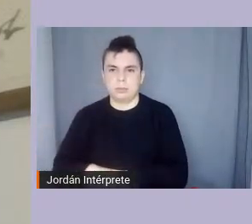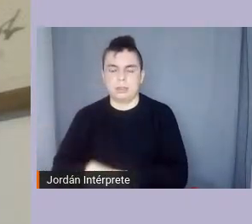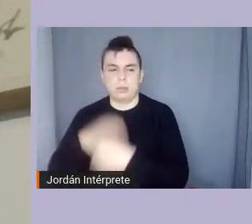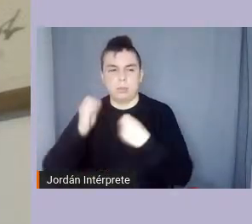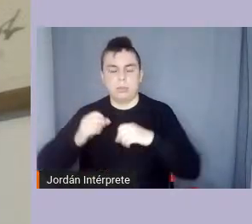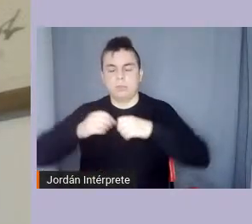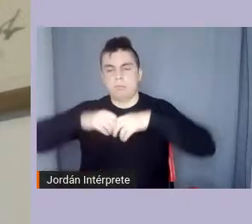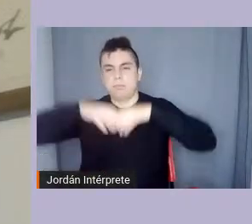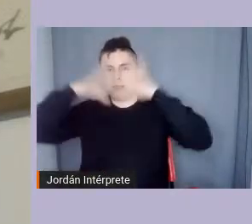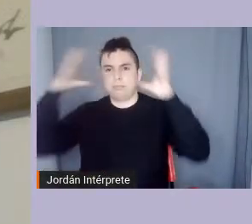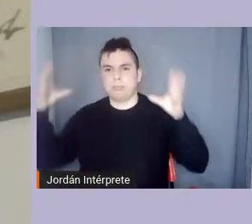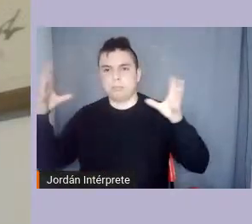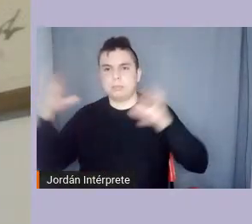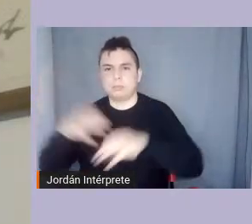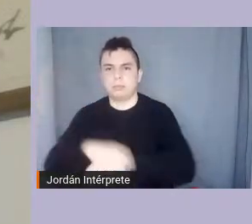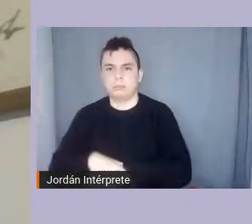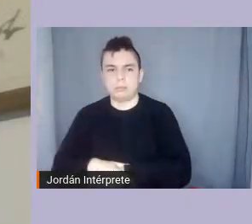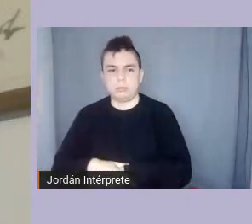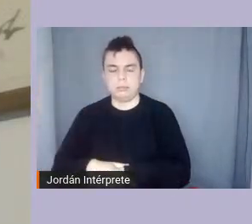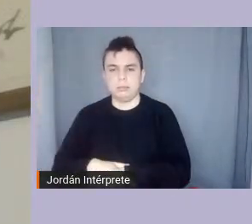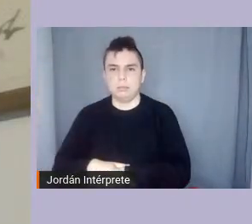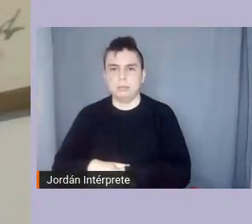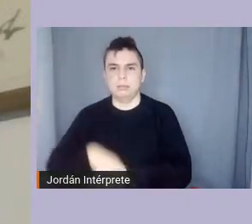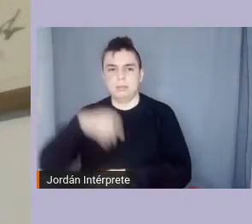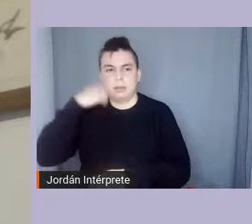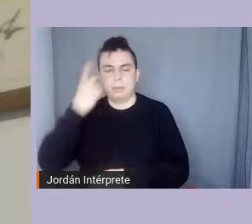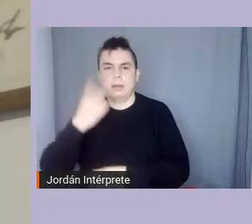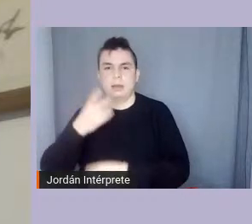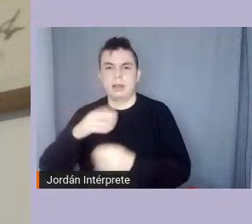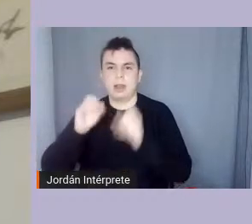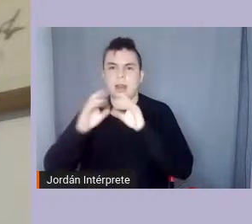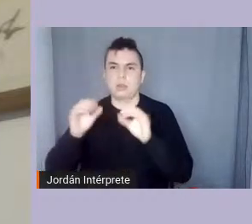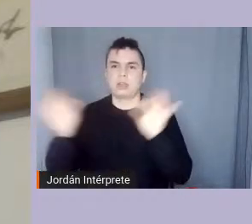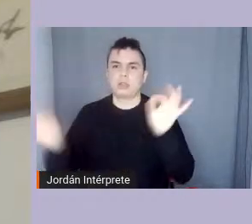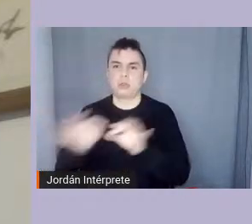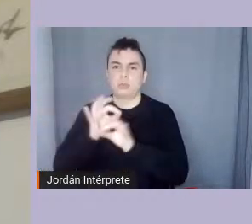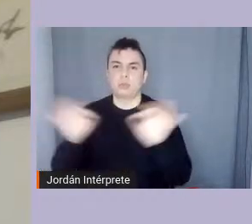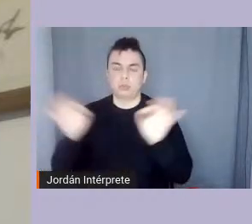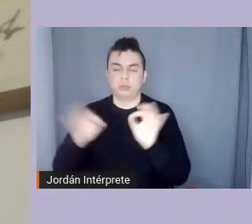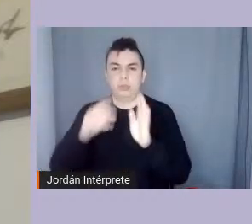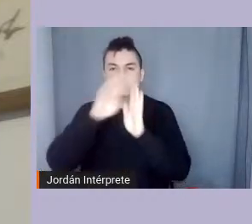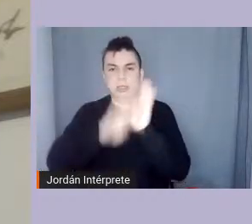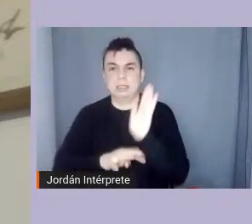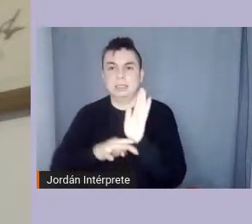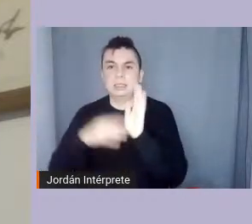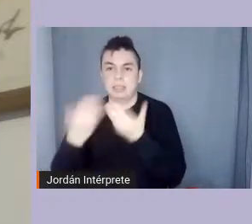agrandemos los repertorios que hay para la educación musical, porque sí se necesita mucho.